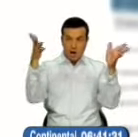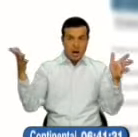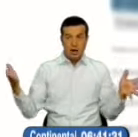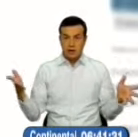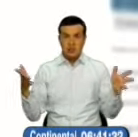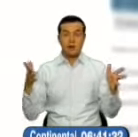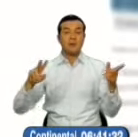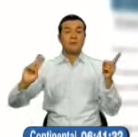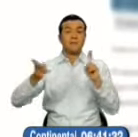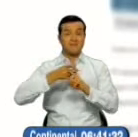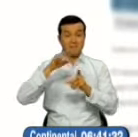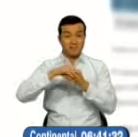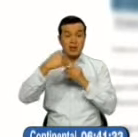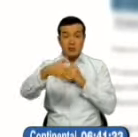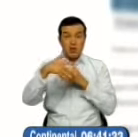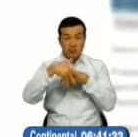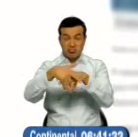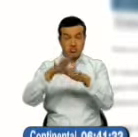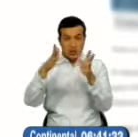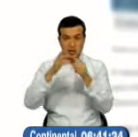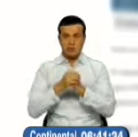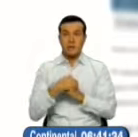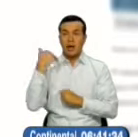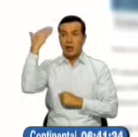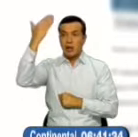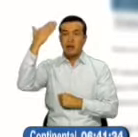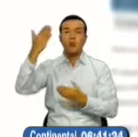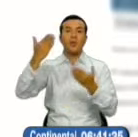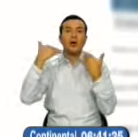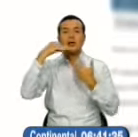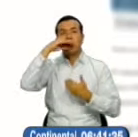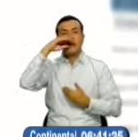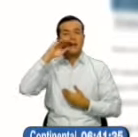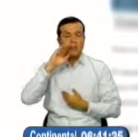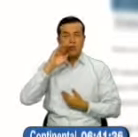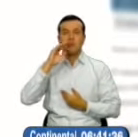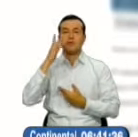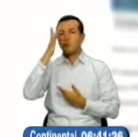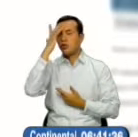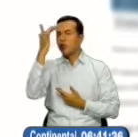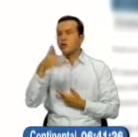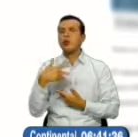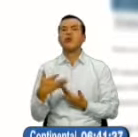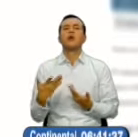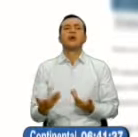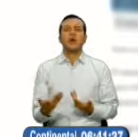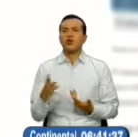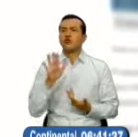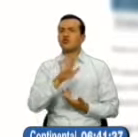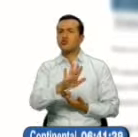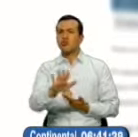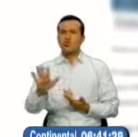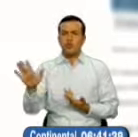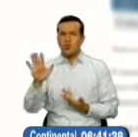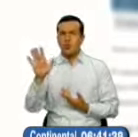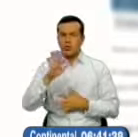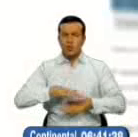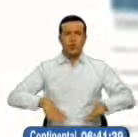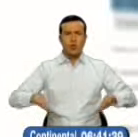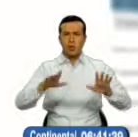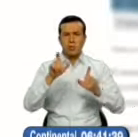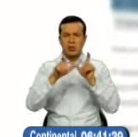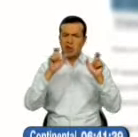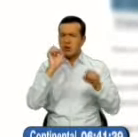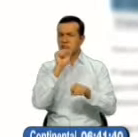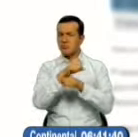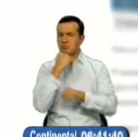de la segunda vuelta electoral. Otros culparon al alcalde de Guayaquil, Jaime Nebot, por supuestamente haber traicionado a la ciudadanía,